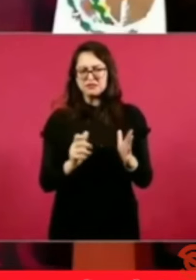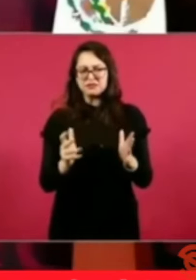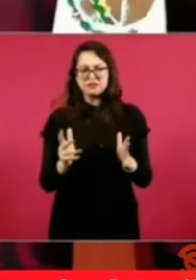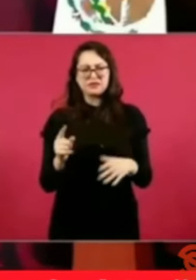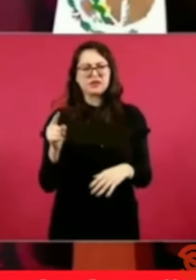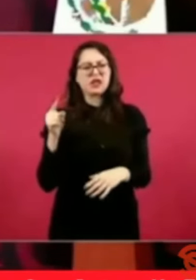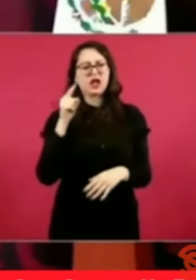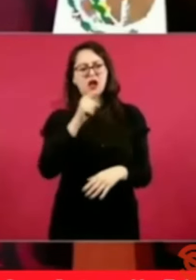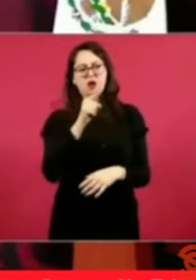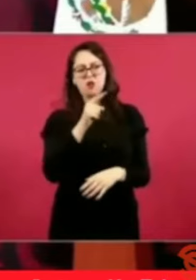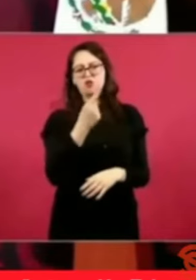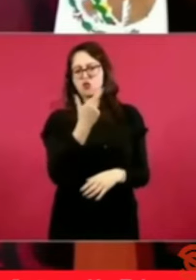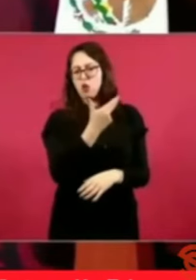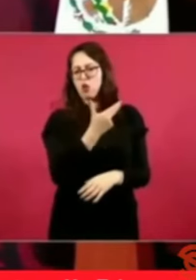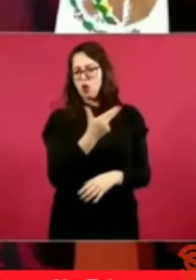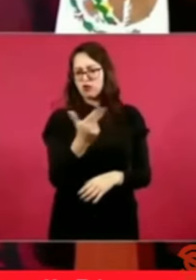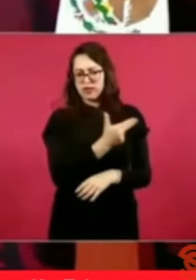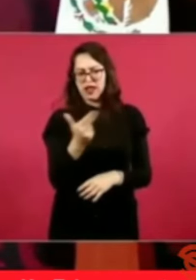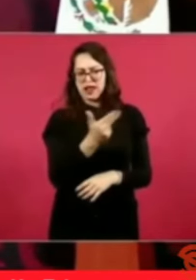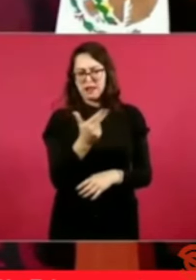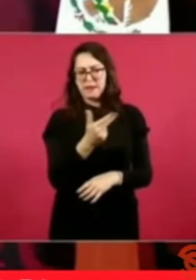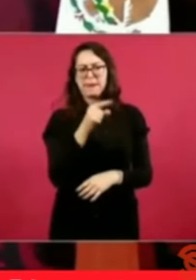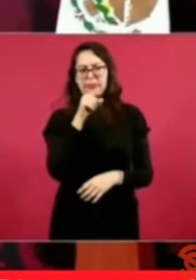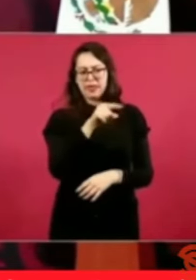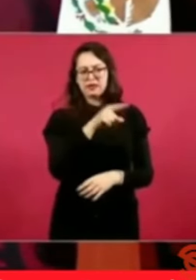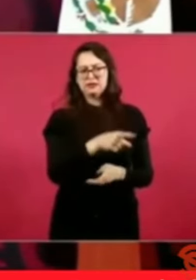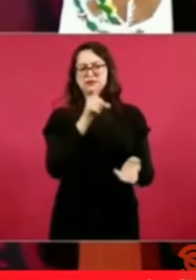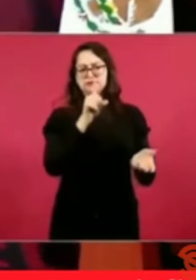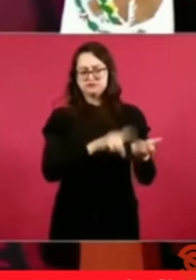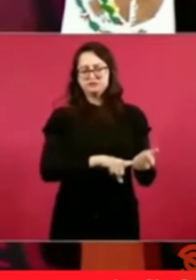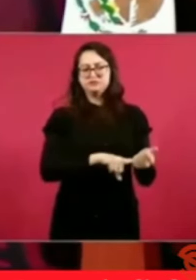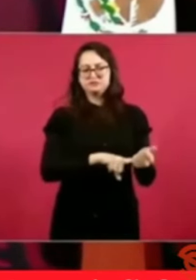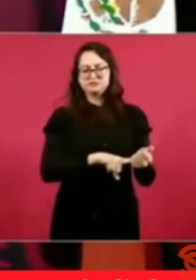de la Ciudad de México, ¿sí? Y